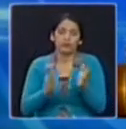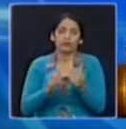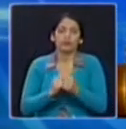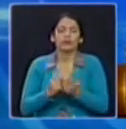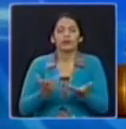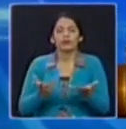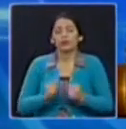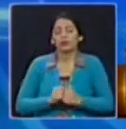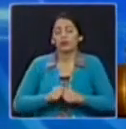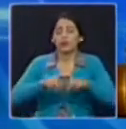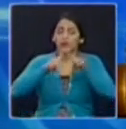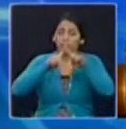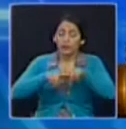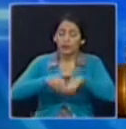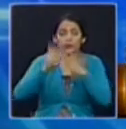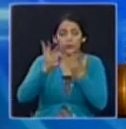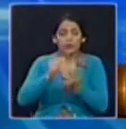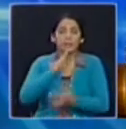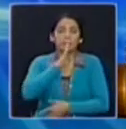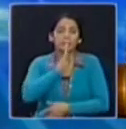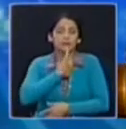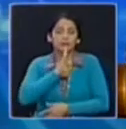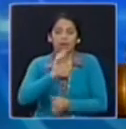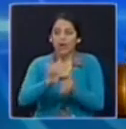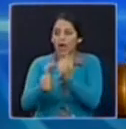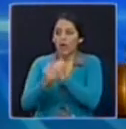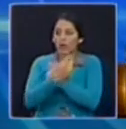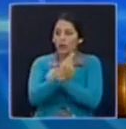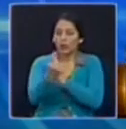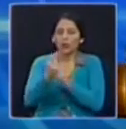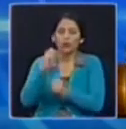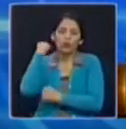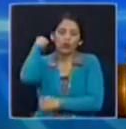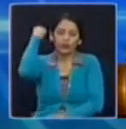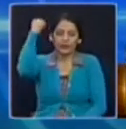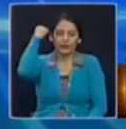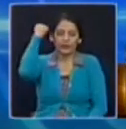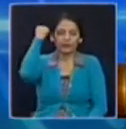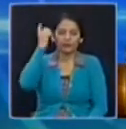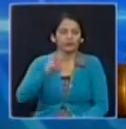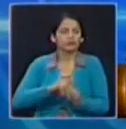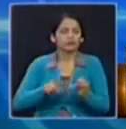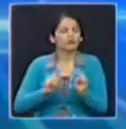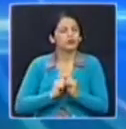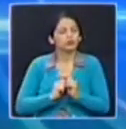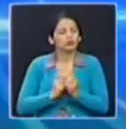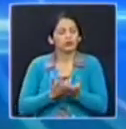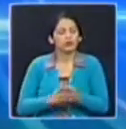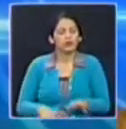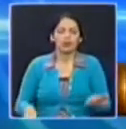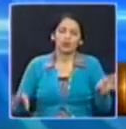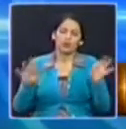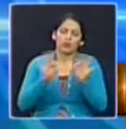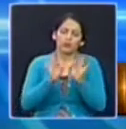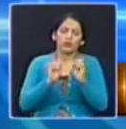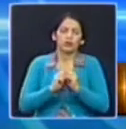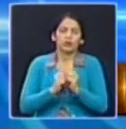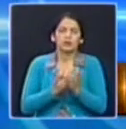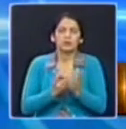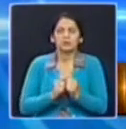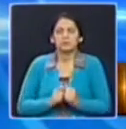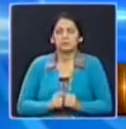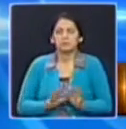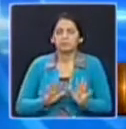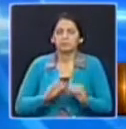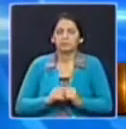las pruebas que puedan inclusive descargar. Pero, asambleísta, aquí cabe destacar que cuando, en otras